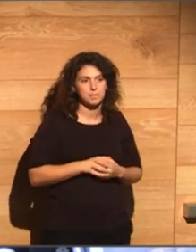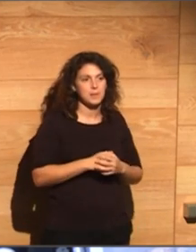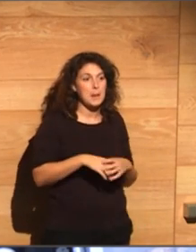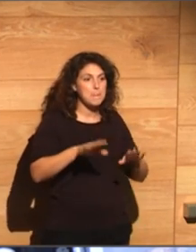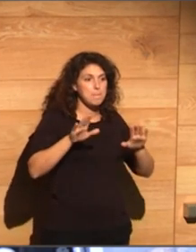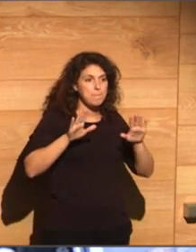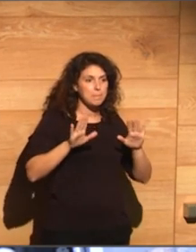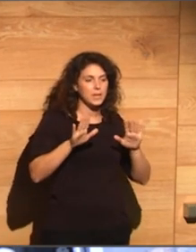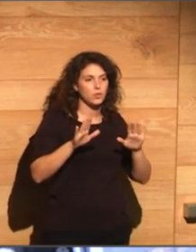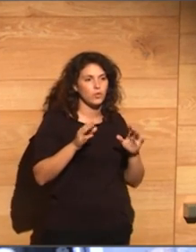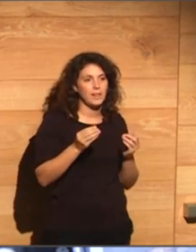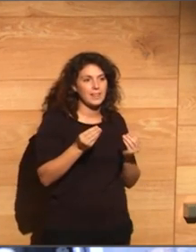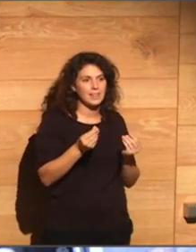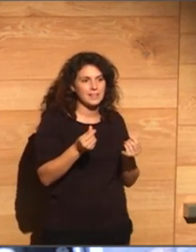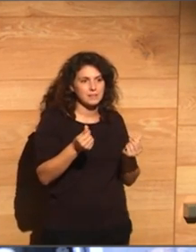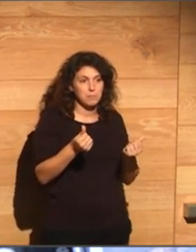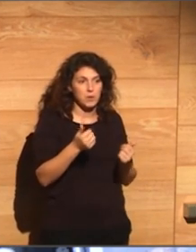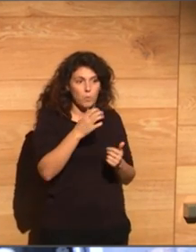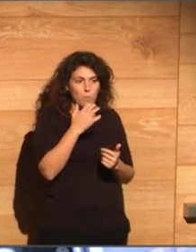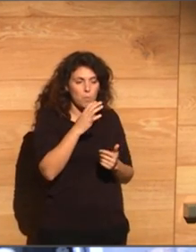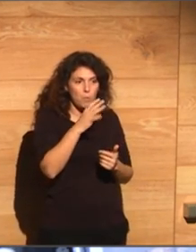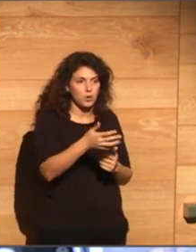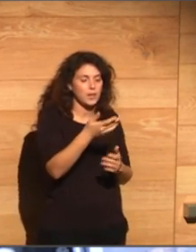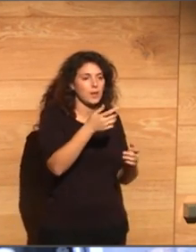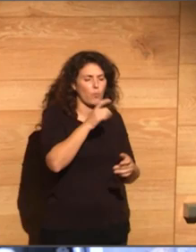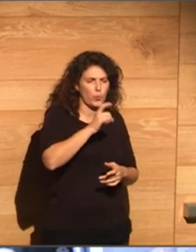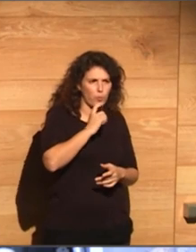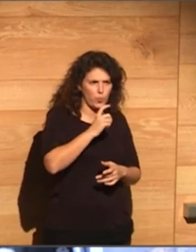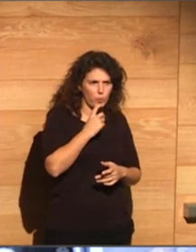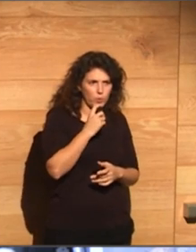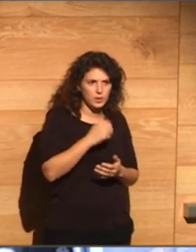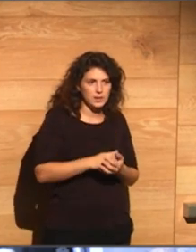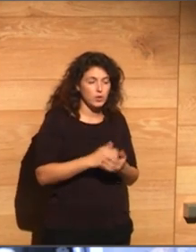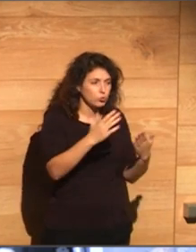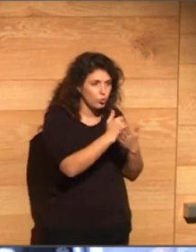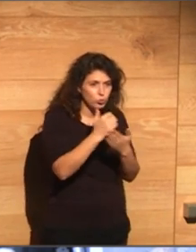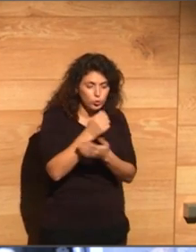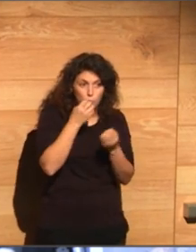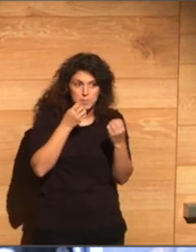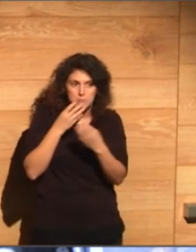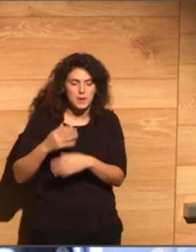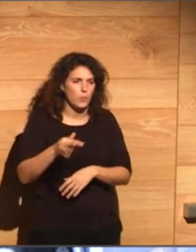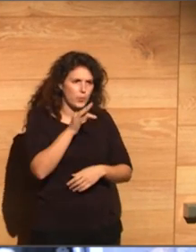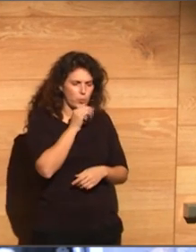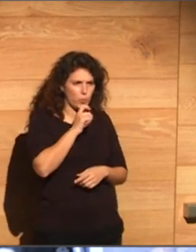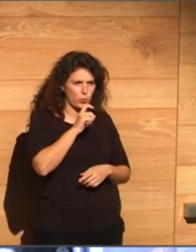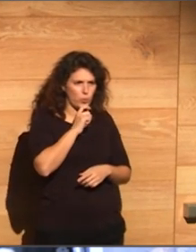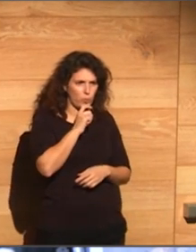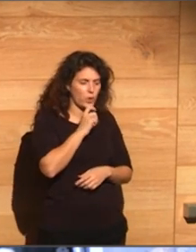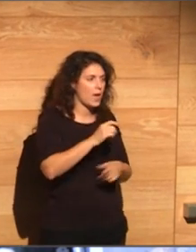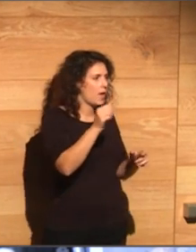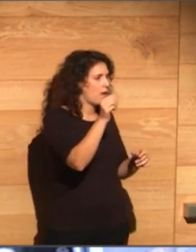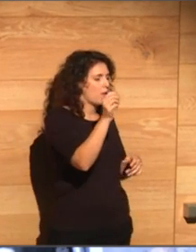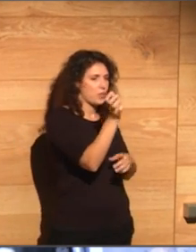un cierto desmayo, simplemente porque es complicado, es muy complicado. Que salga todo bien es muy complicado. En cine, en literatura, en cada